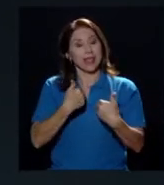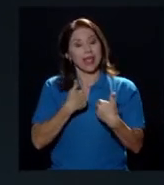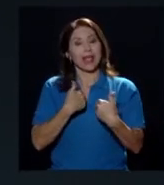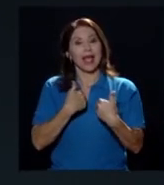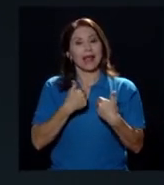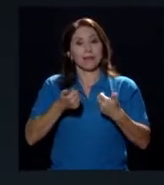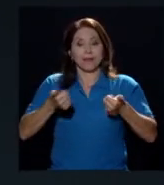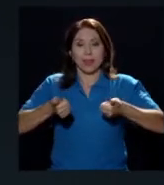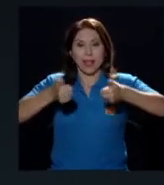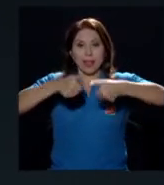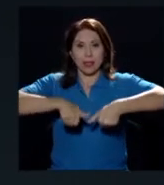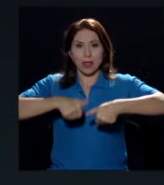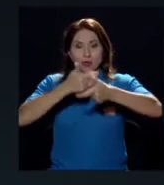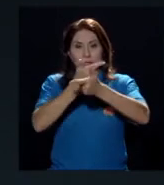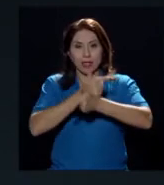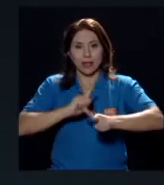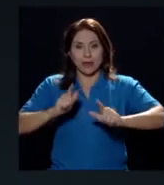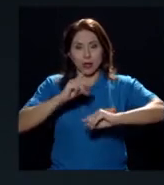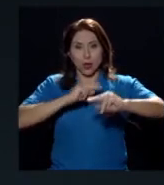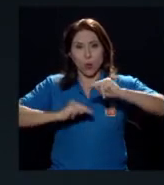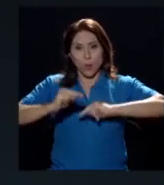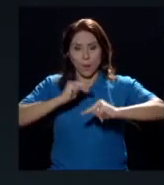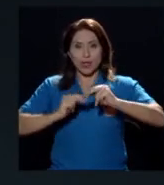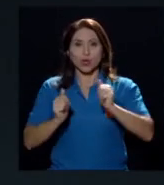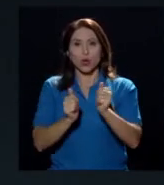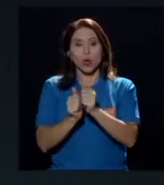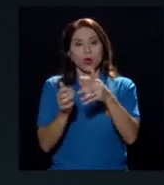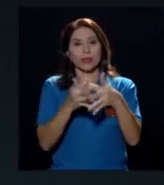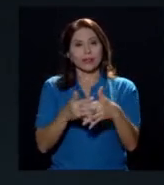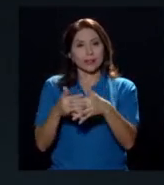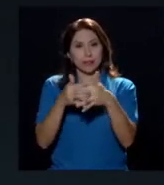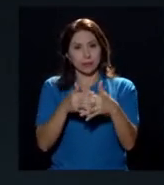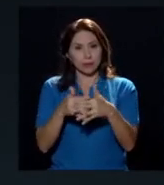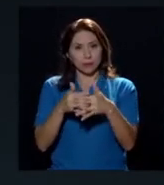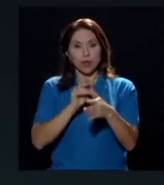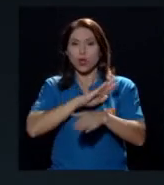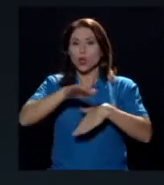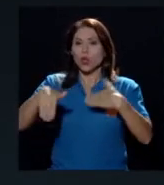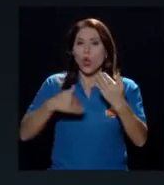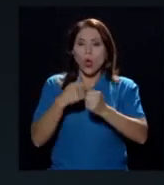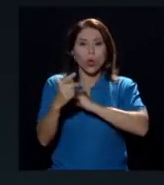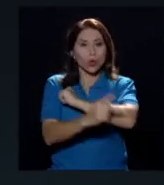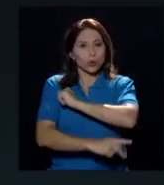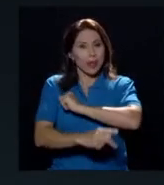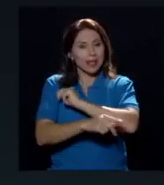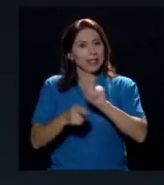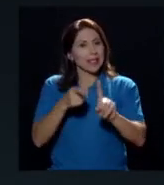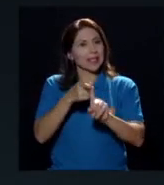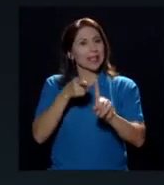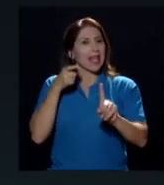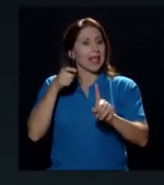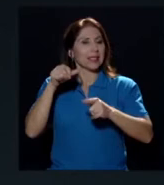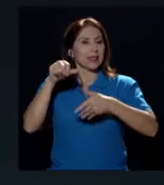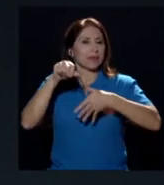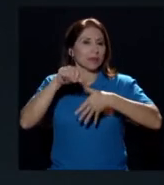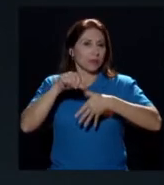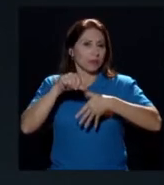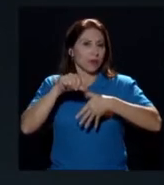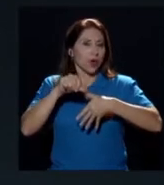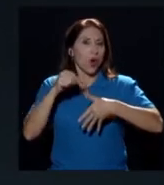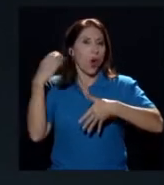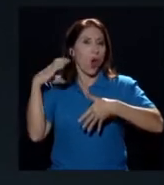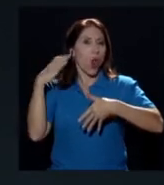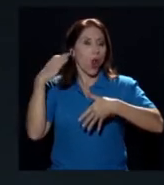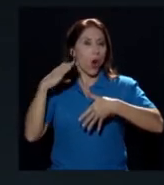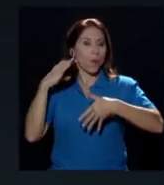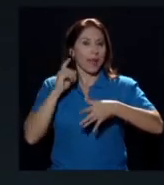con Estados Unidos todos los países desde Colombia hasta Alaska, de